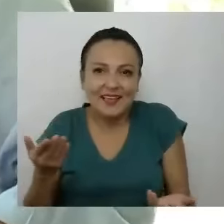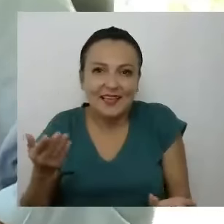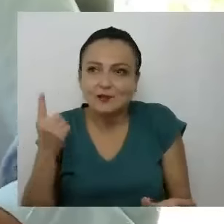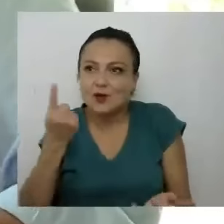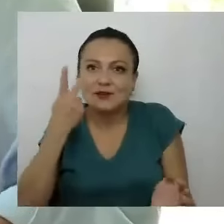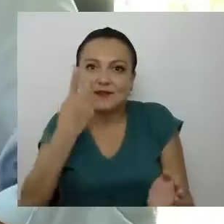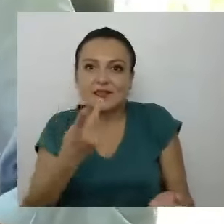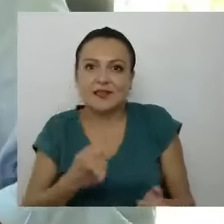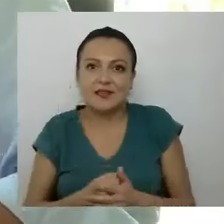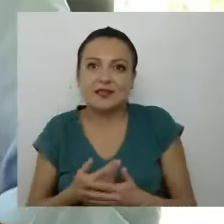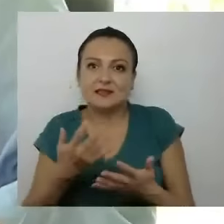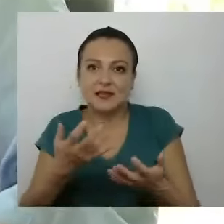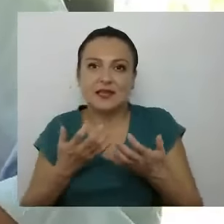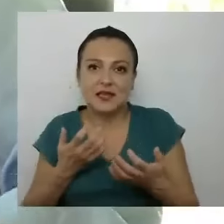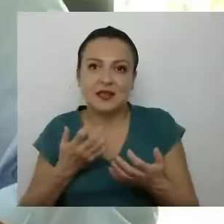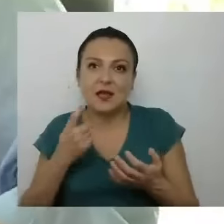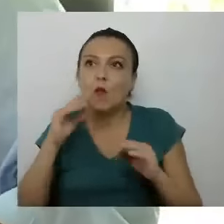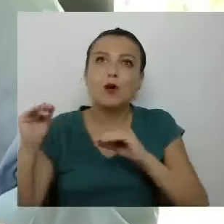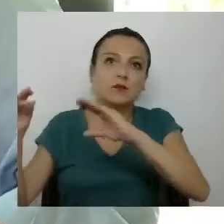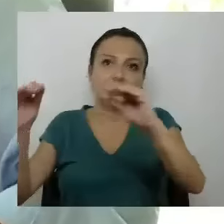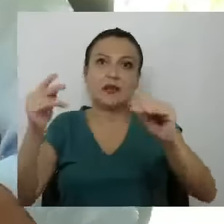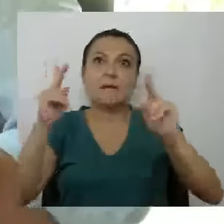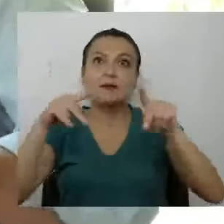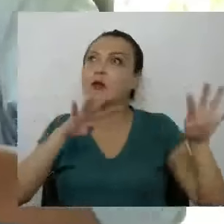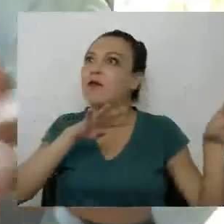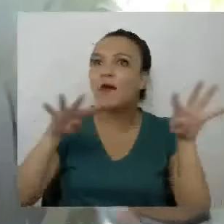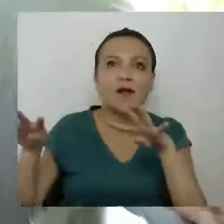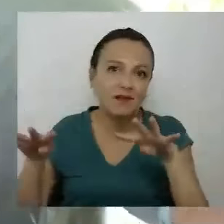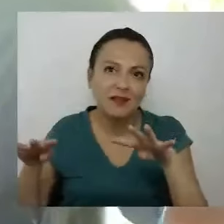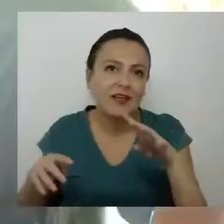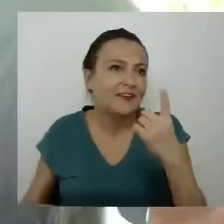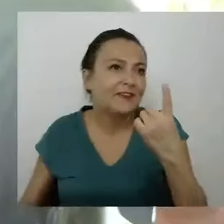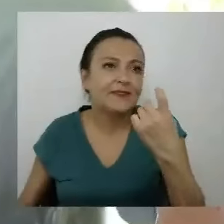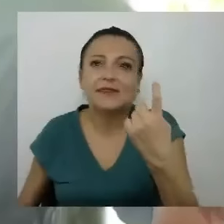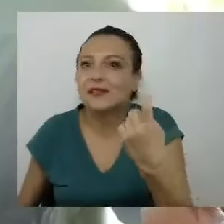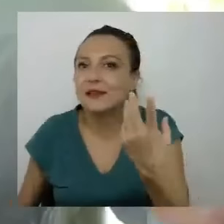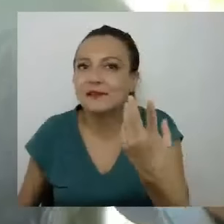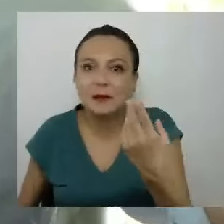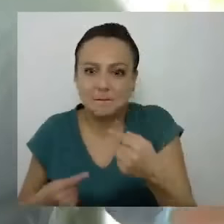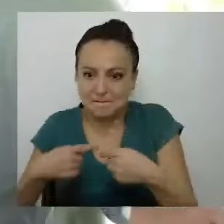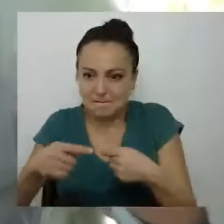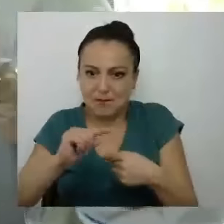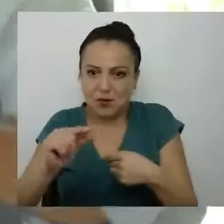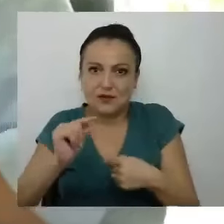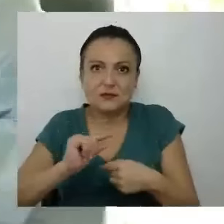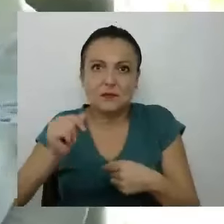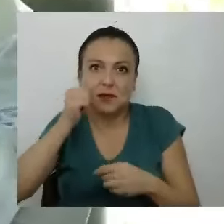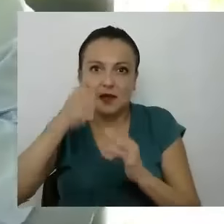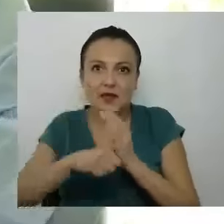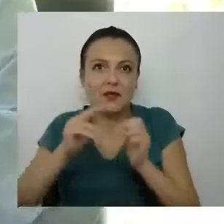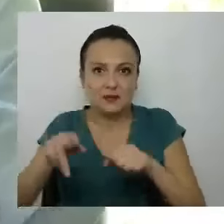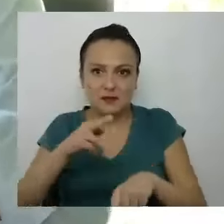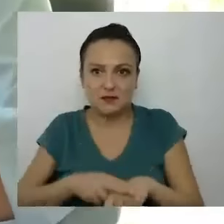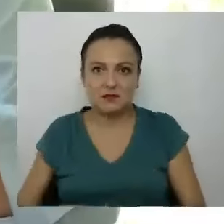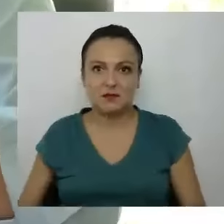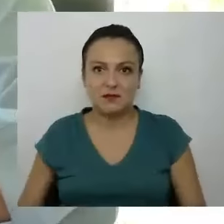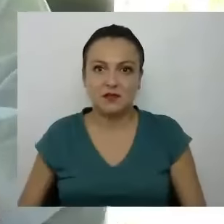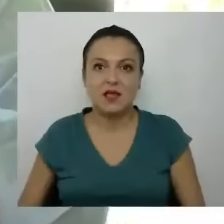era que se pretendía un escándalo mediático, cuando faltaban pocas semanas para las elecciones nacionales.